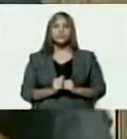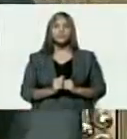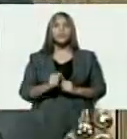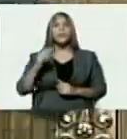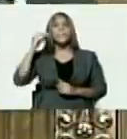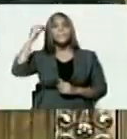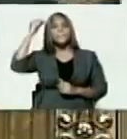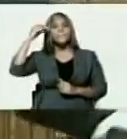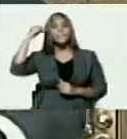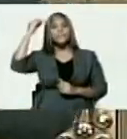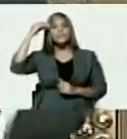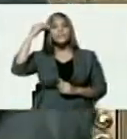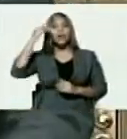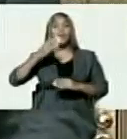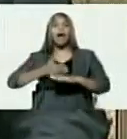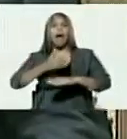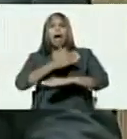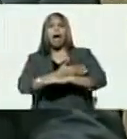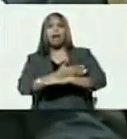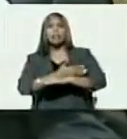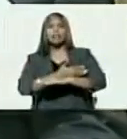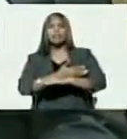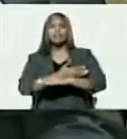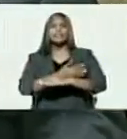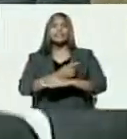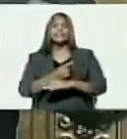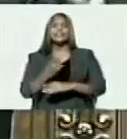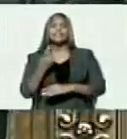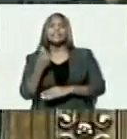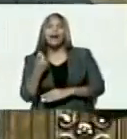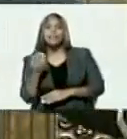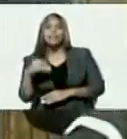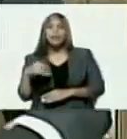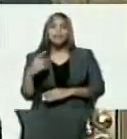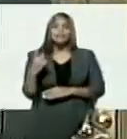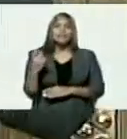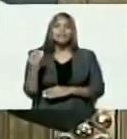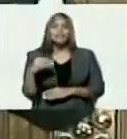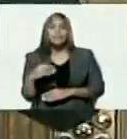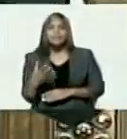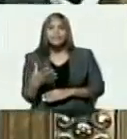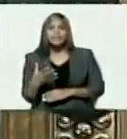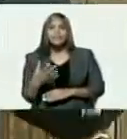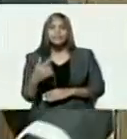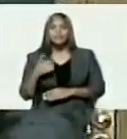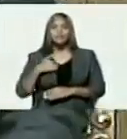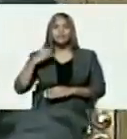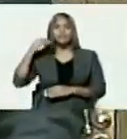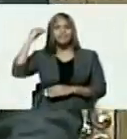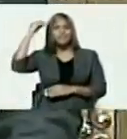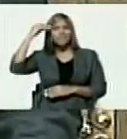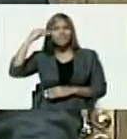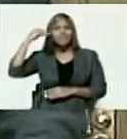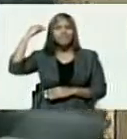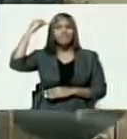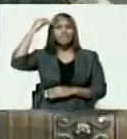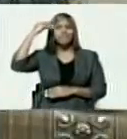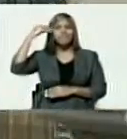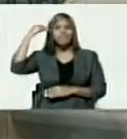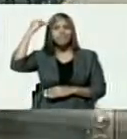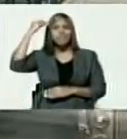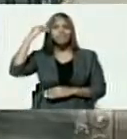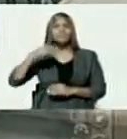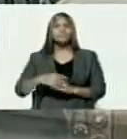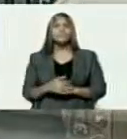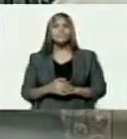Pensaba a trazos, o reflexionaba sucintamente a trazos